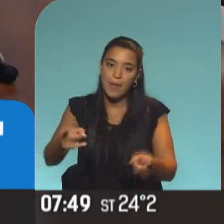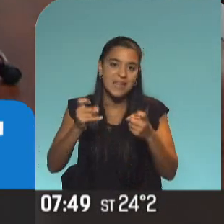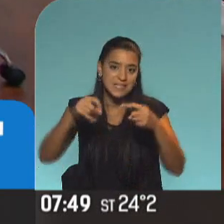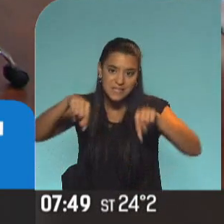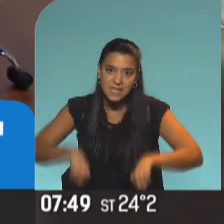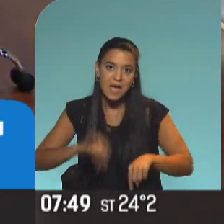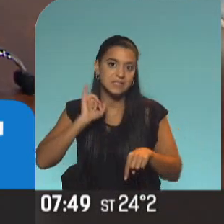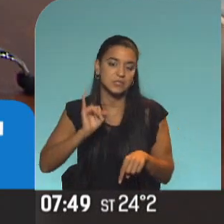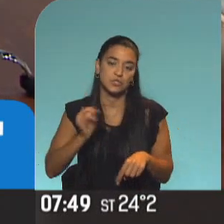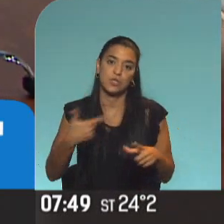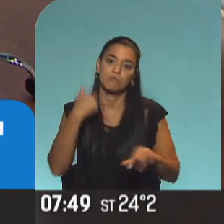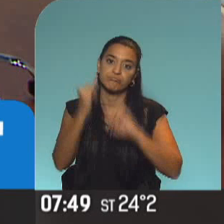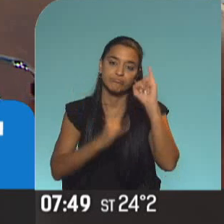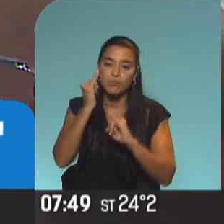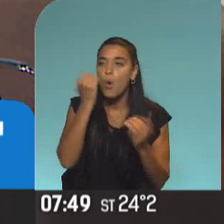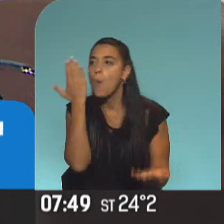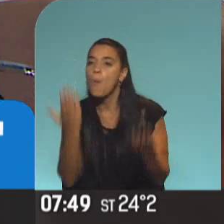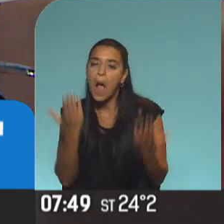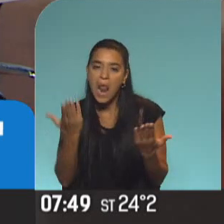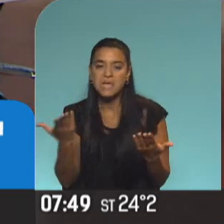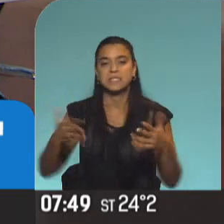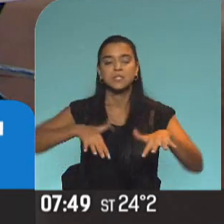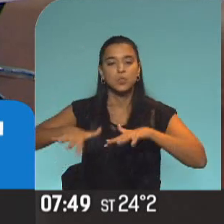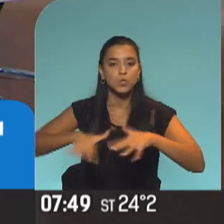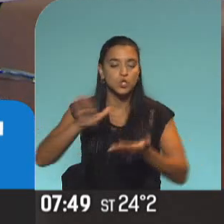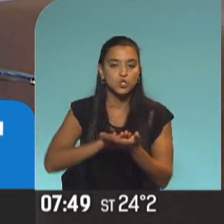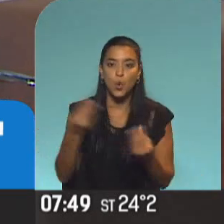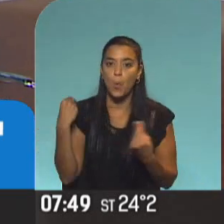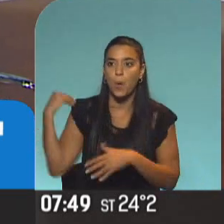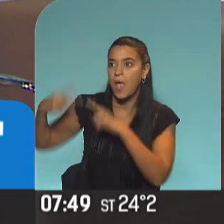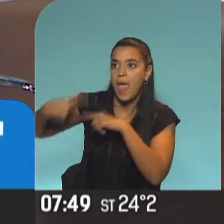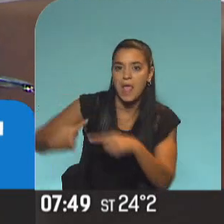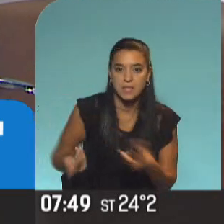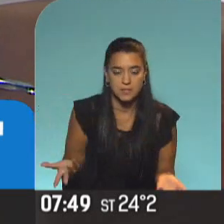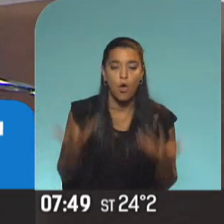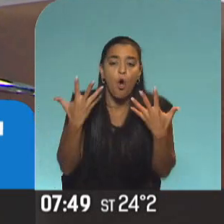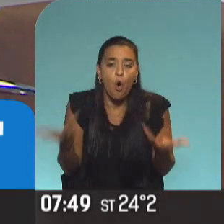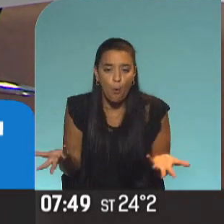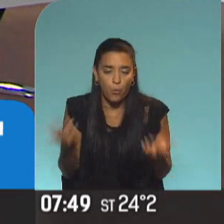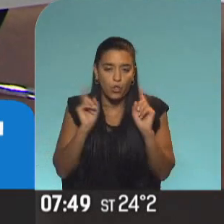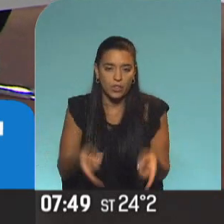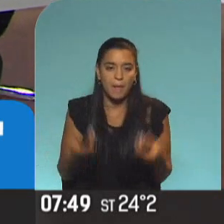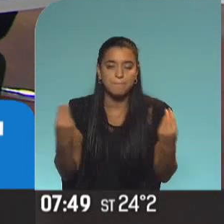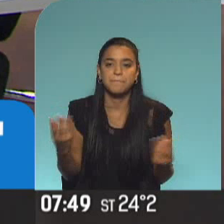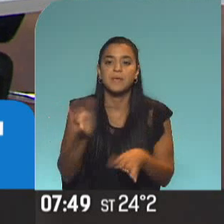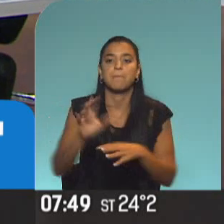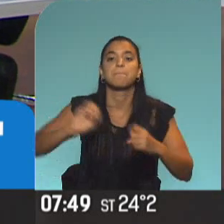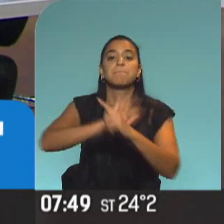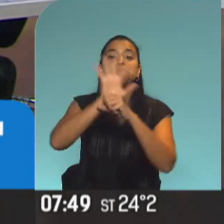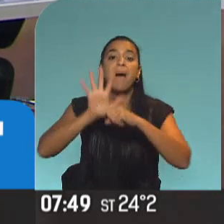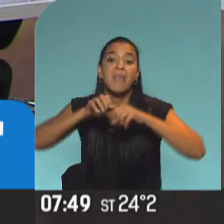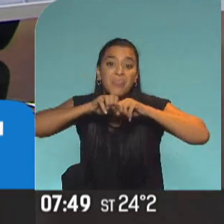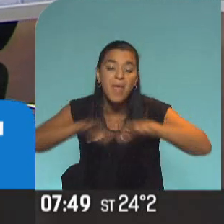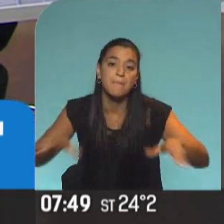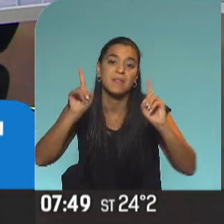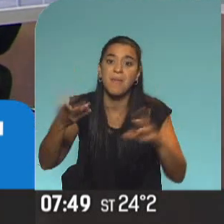que manifestar un balance de situación sobre lo que recibió y obviamente el impacto que tuvo la pandemia a la